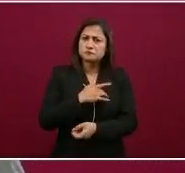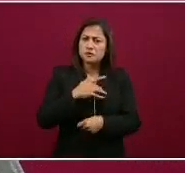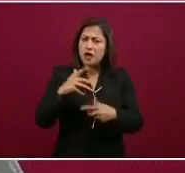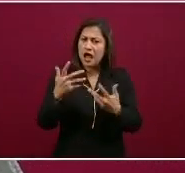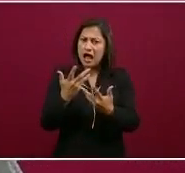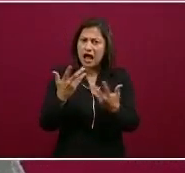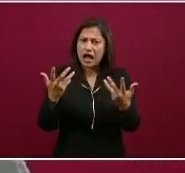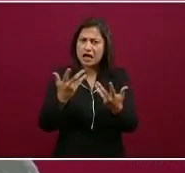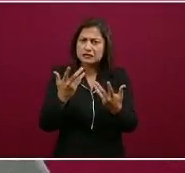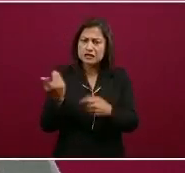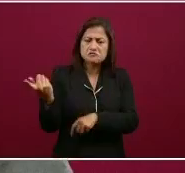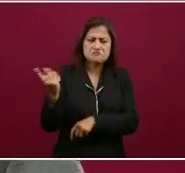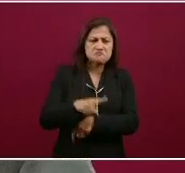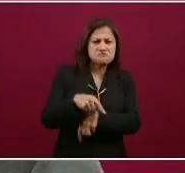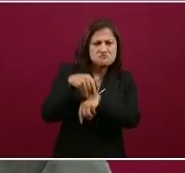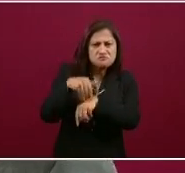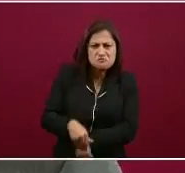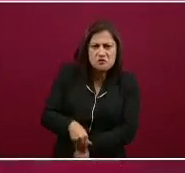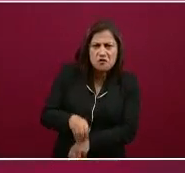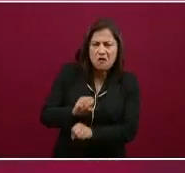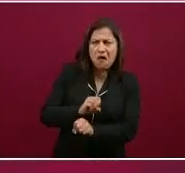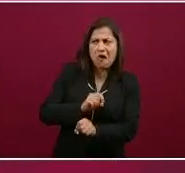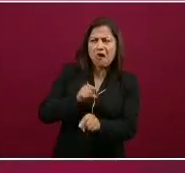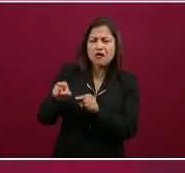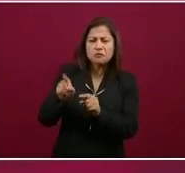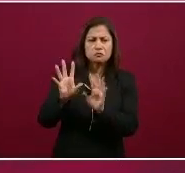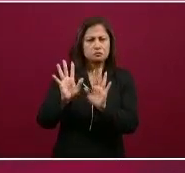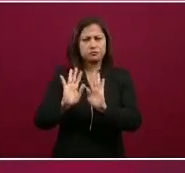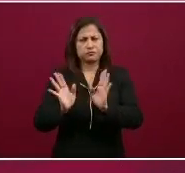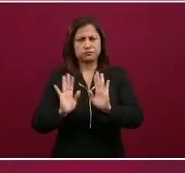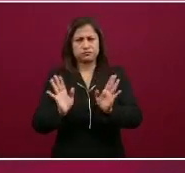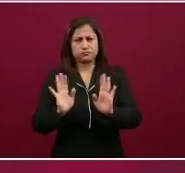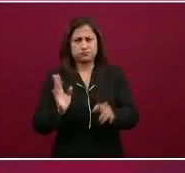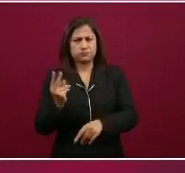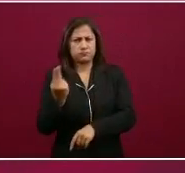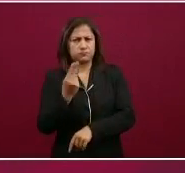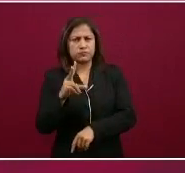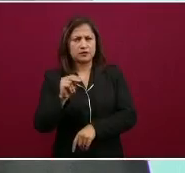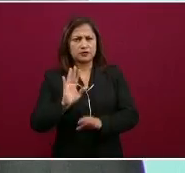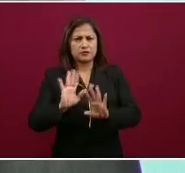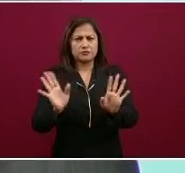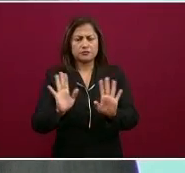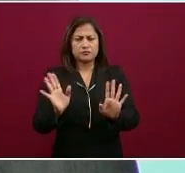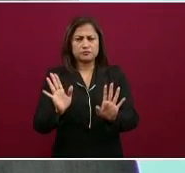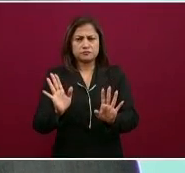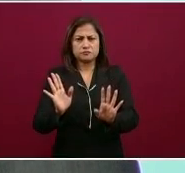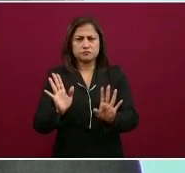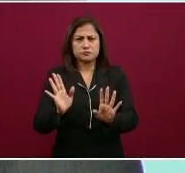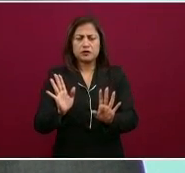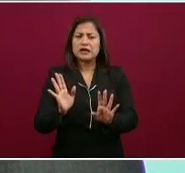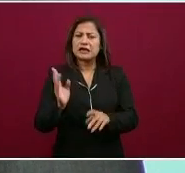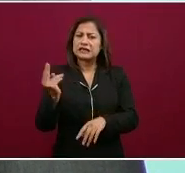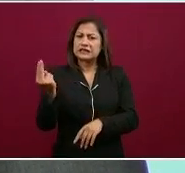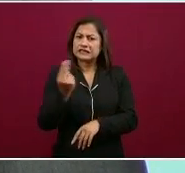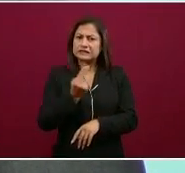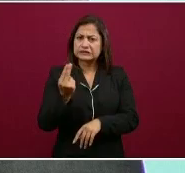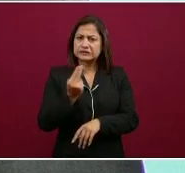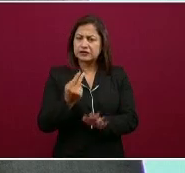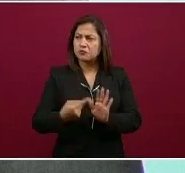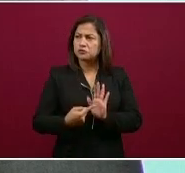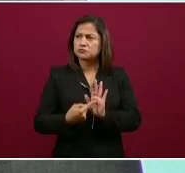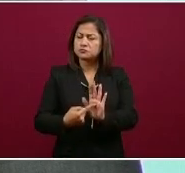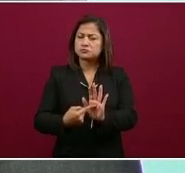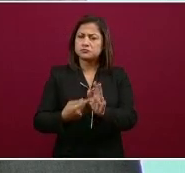medidas coercitivas. Tenemos que actuar con prudencia.